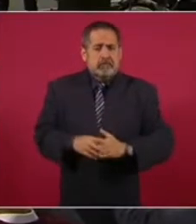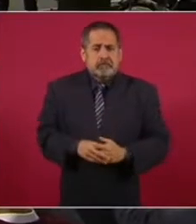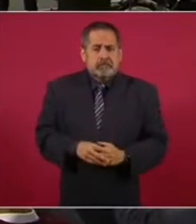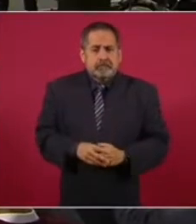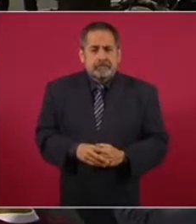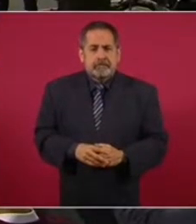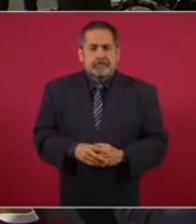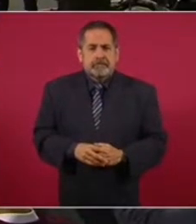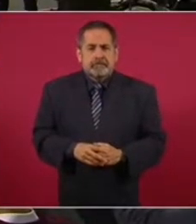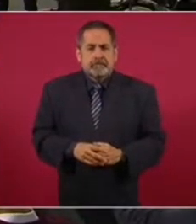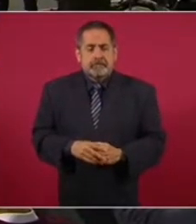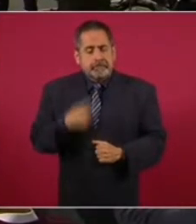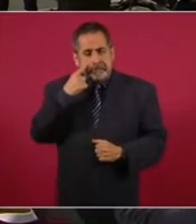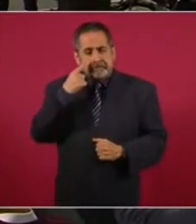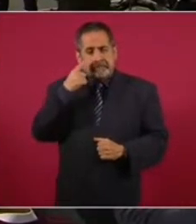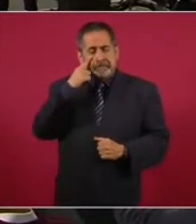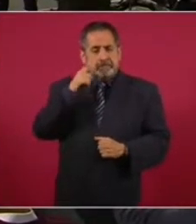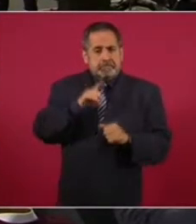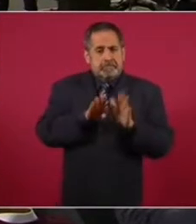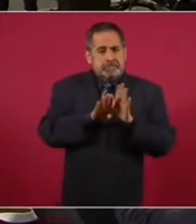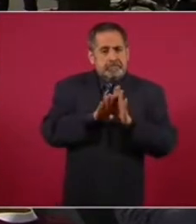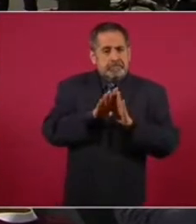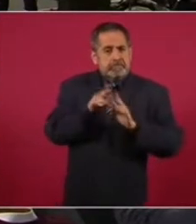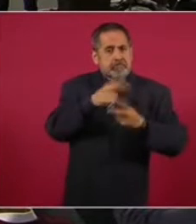una tendencia hacia arriba,